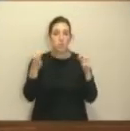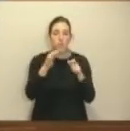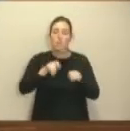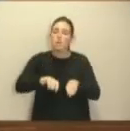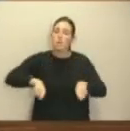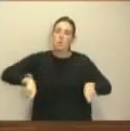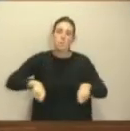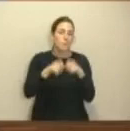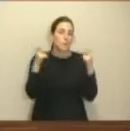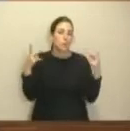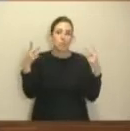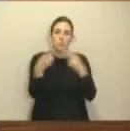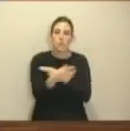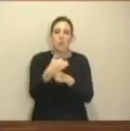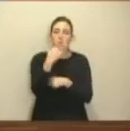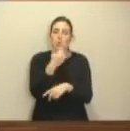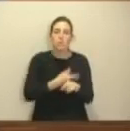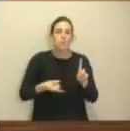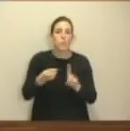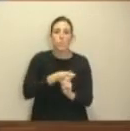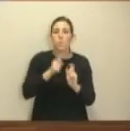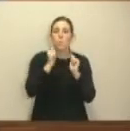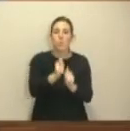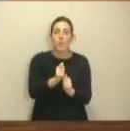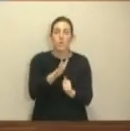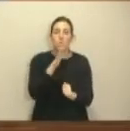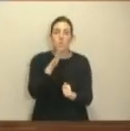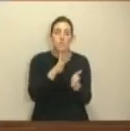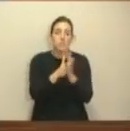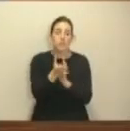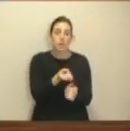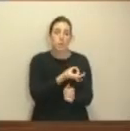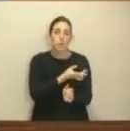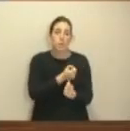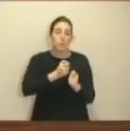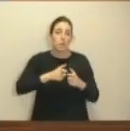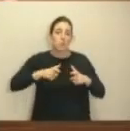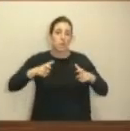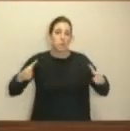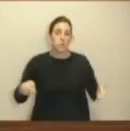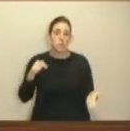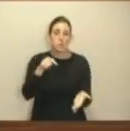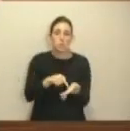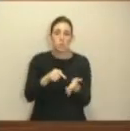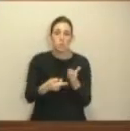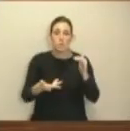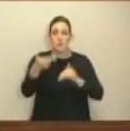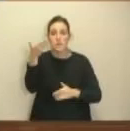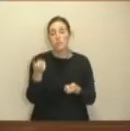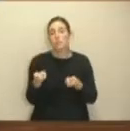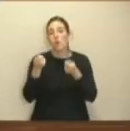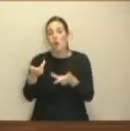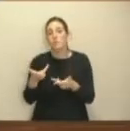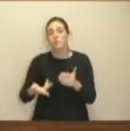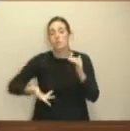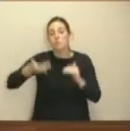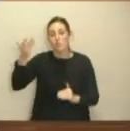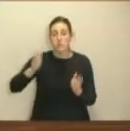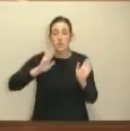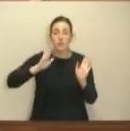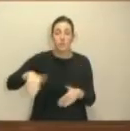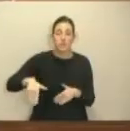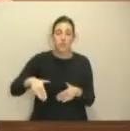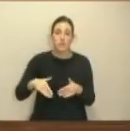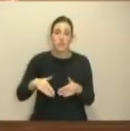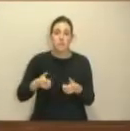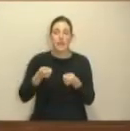cortar, que es más endeudamiento, impuestos más altos, más gasto creciente, por lo tanto, más gasto